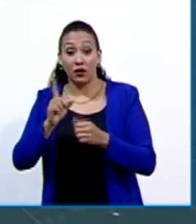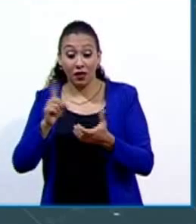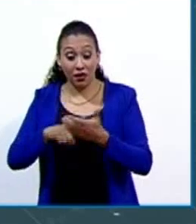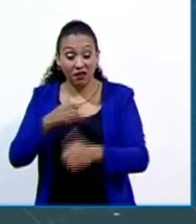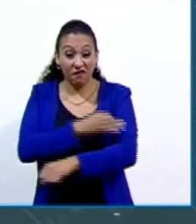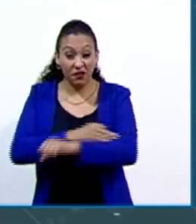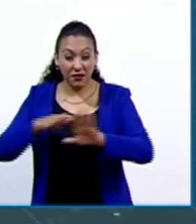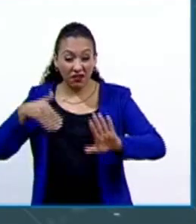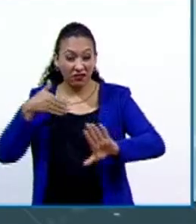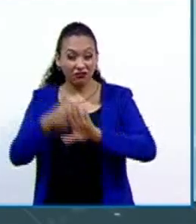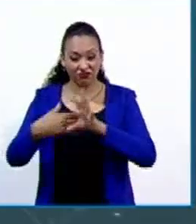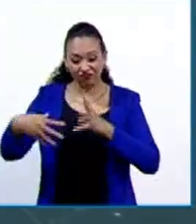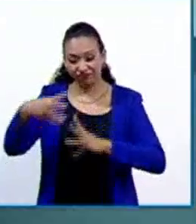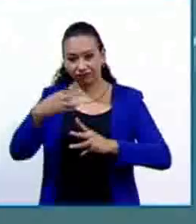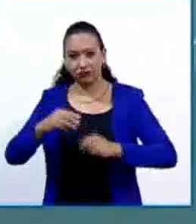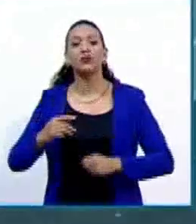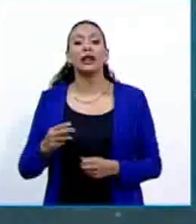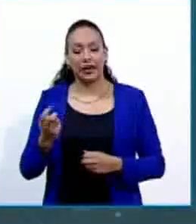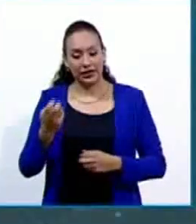la primera sala.